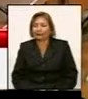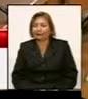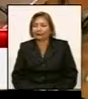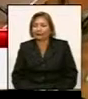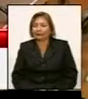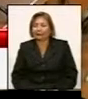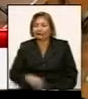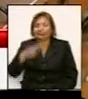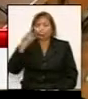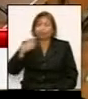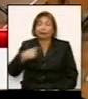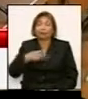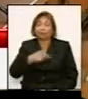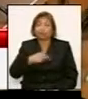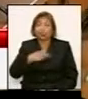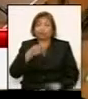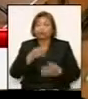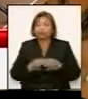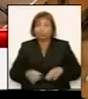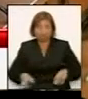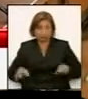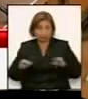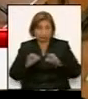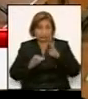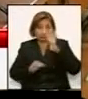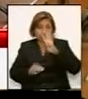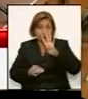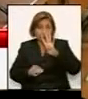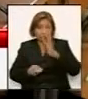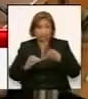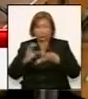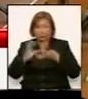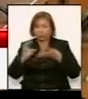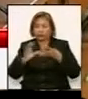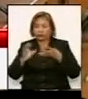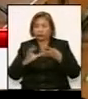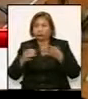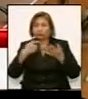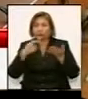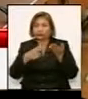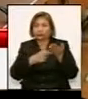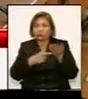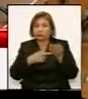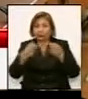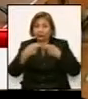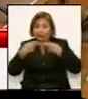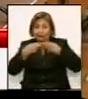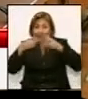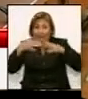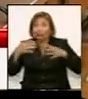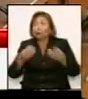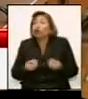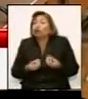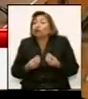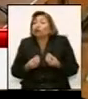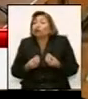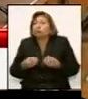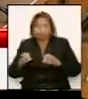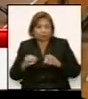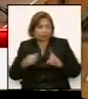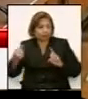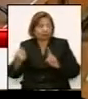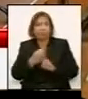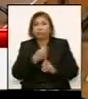pero nosotros es importante resaltar cuatro características cuando hablamos de internet para entender cómo funciona también la dinámica de violencia